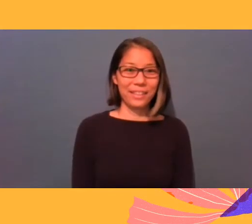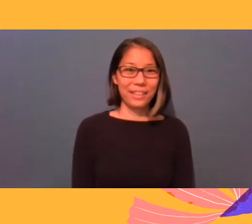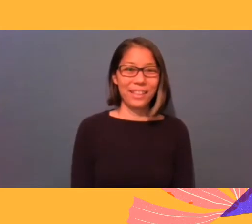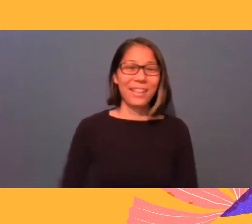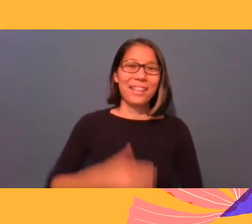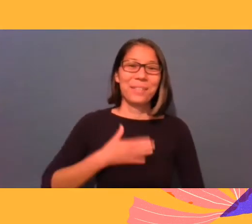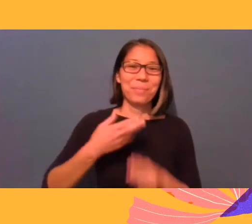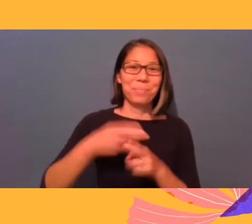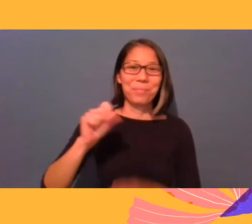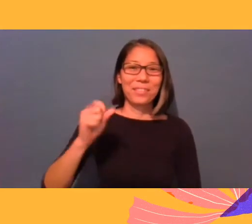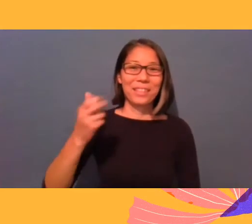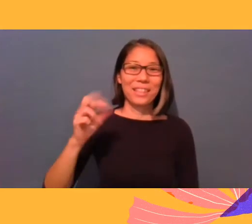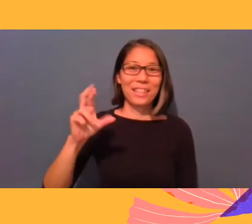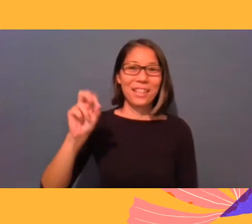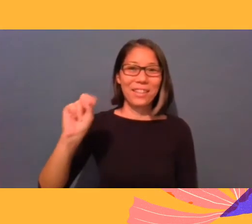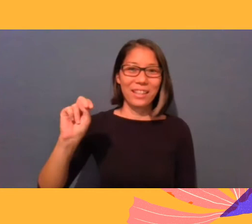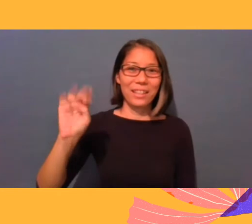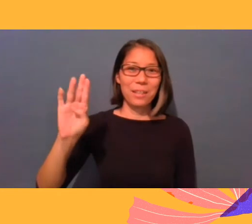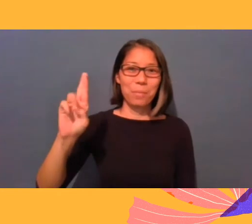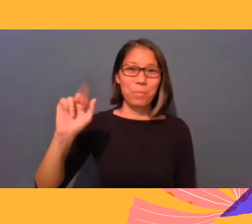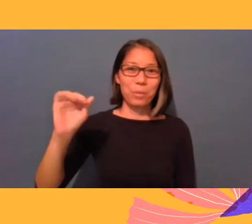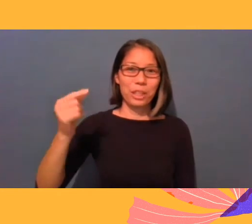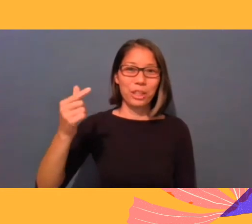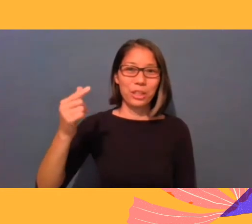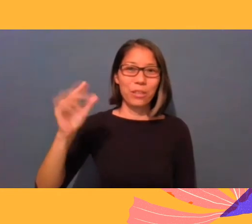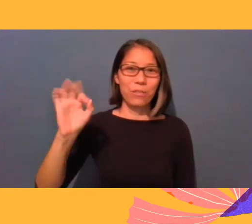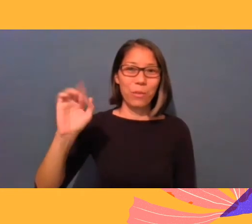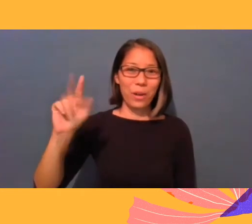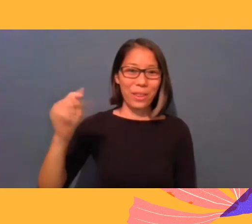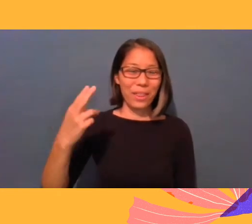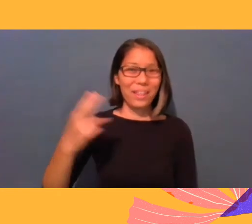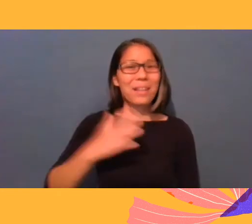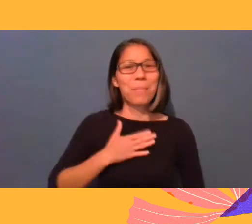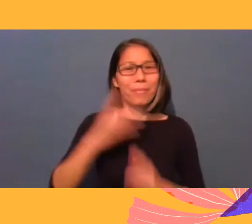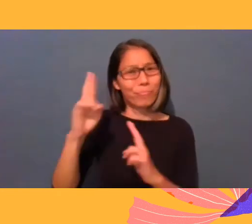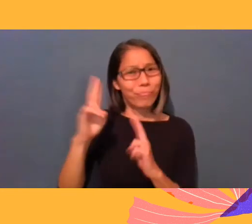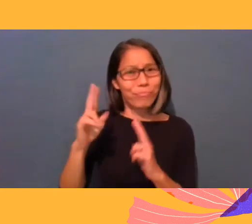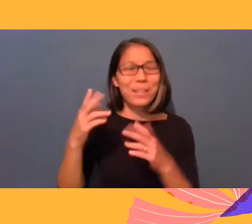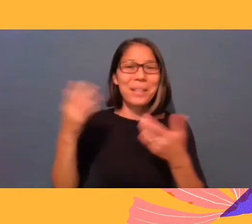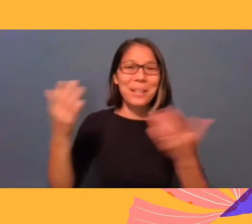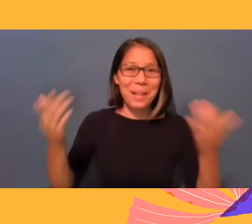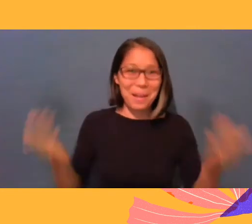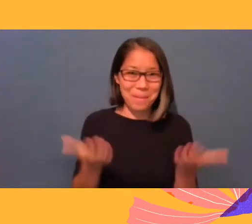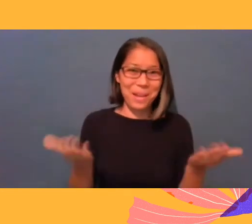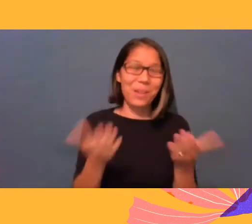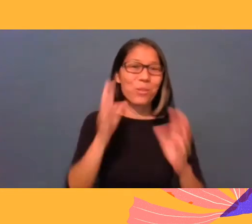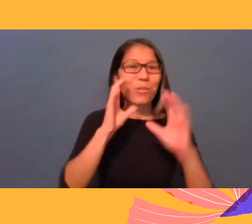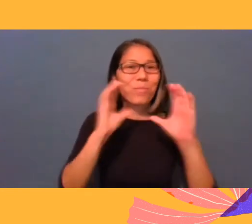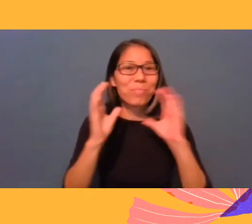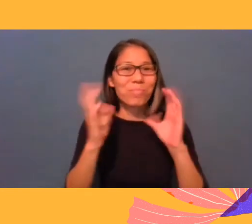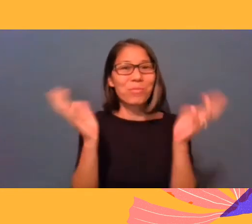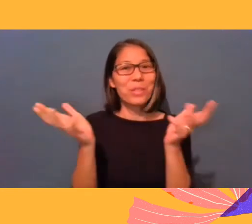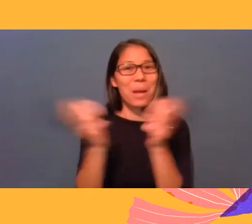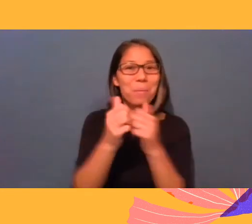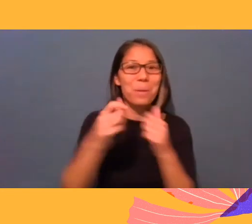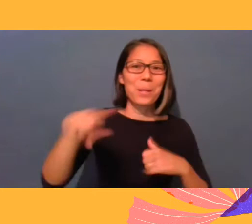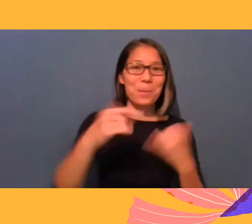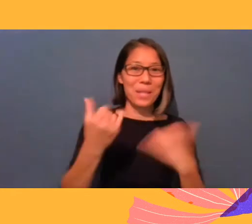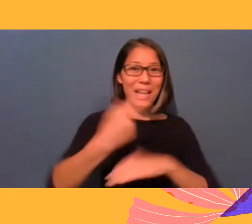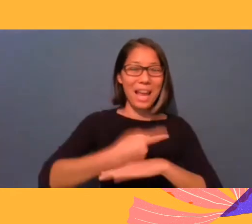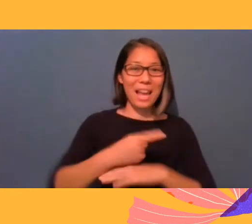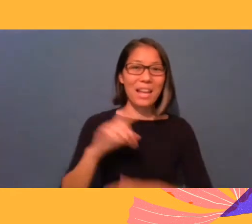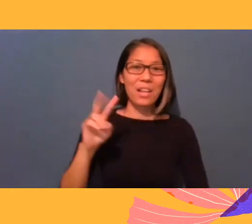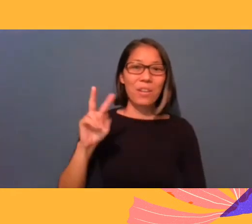My name is Sharon Bridgeforth, and it is my great privilege to be here in conversation with you today. Virginia